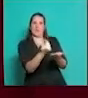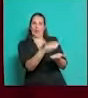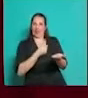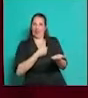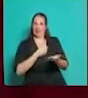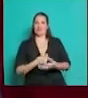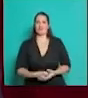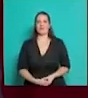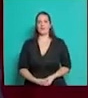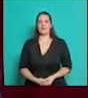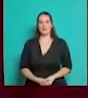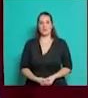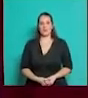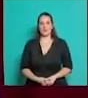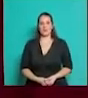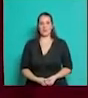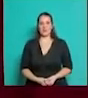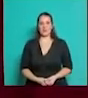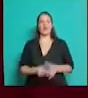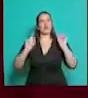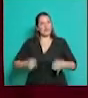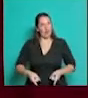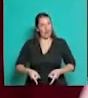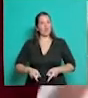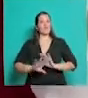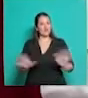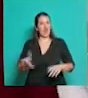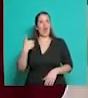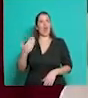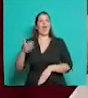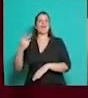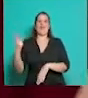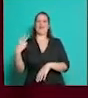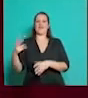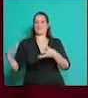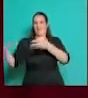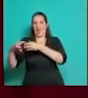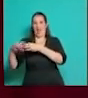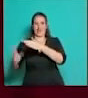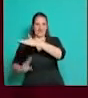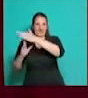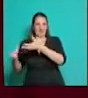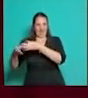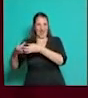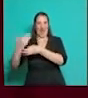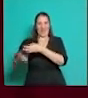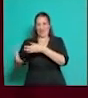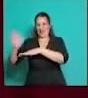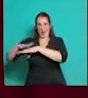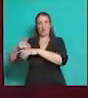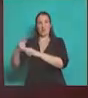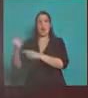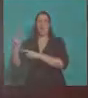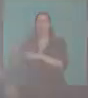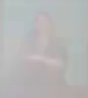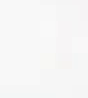de comunicación y ponerse en contacto con vos para que nos digan, porque ahí vamos a estar, digo, hay que estar presentes, poniendo la cara,